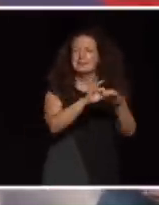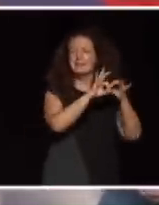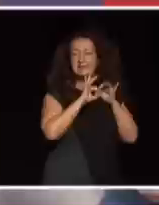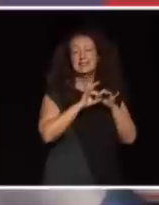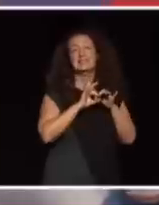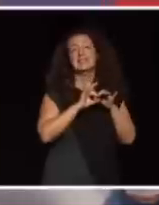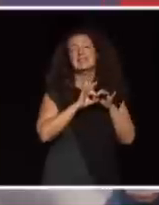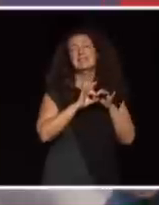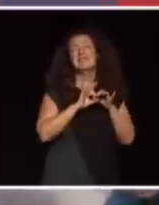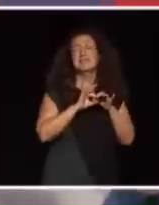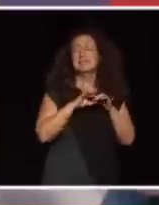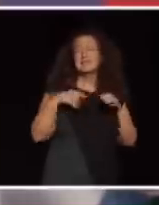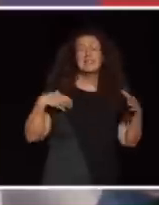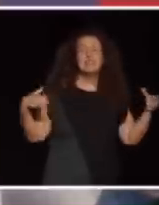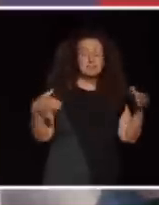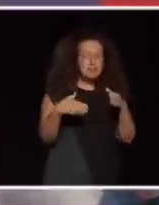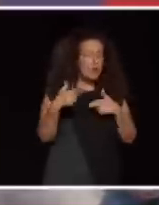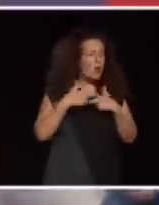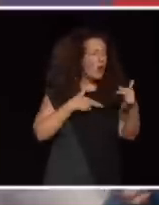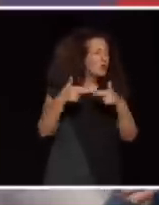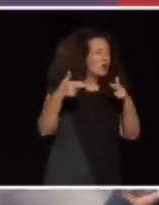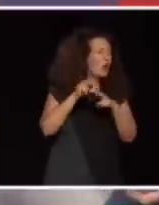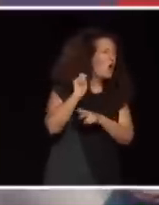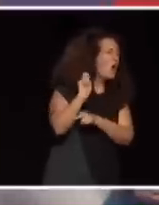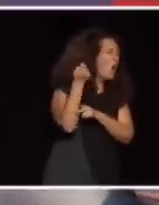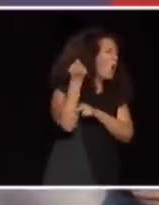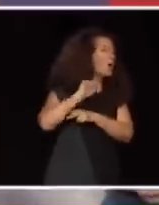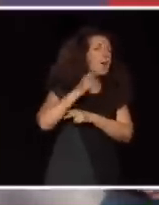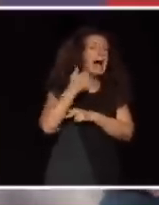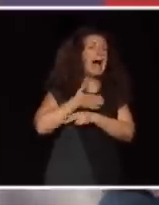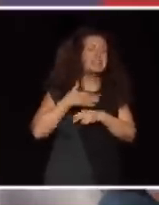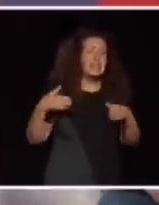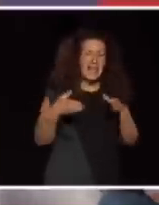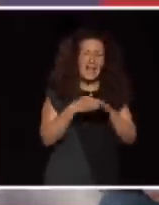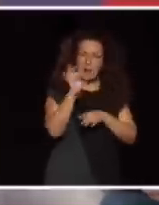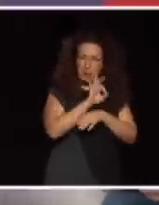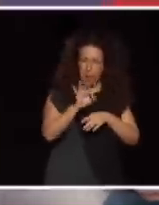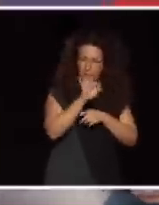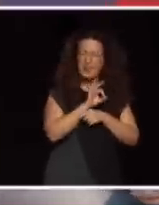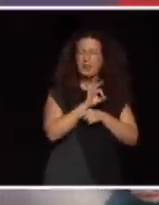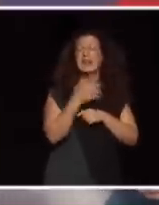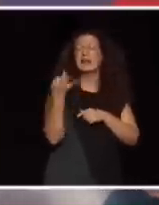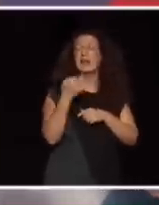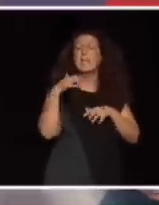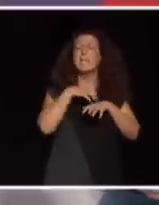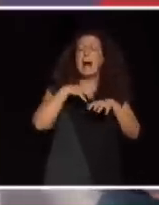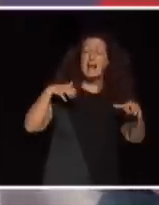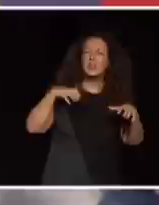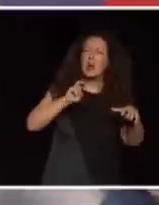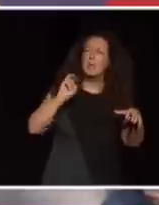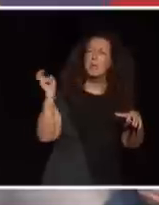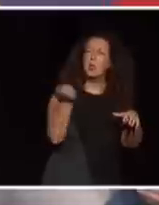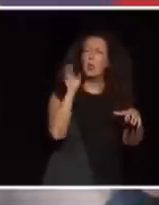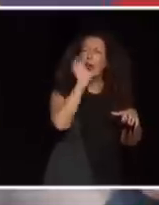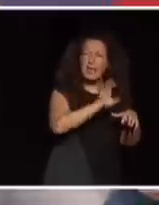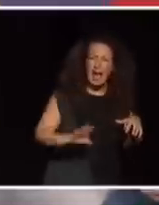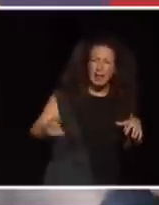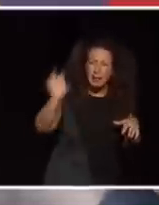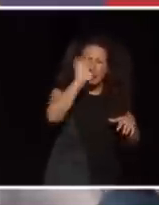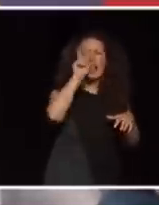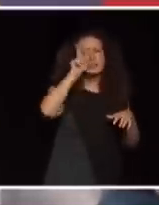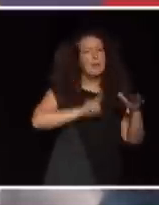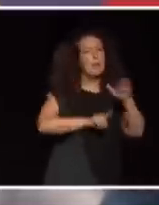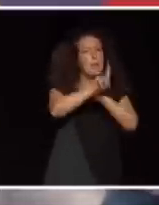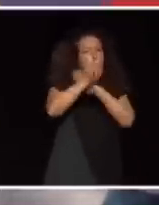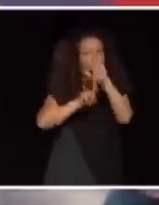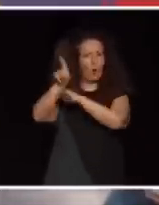yo considero el mayor logro de esta fuerza política, que es esa mayoría plurinacional y progresista que ha